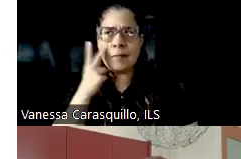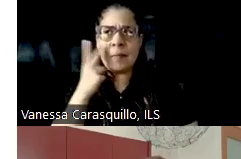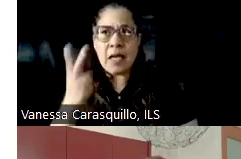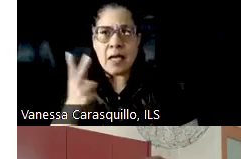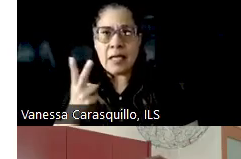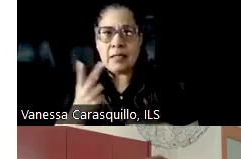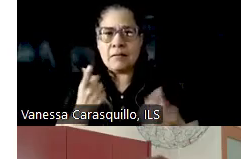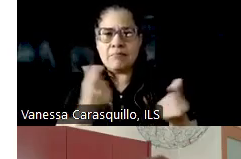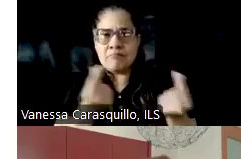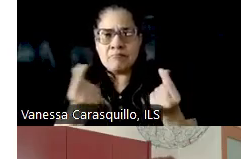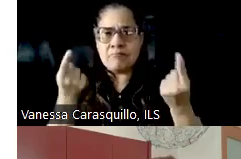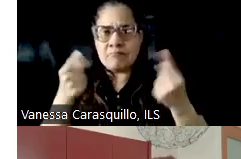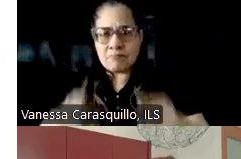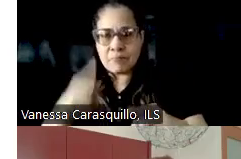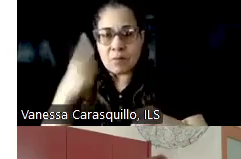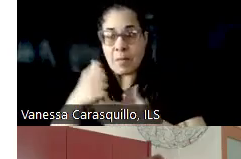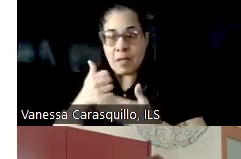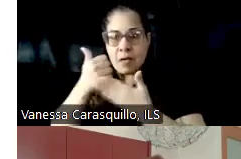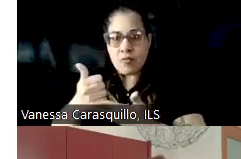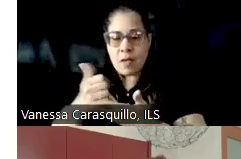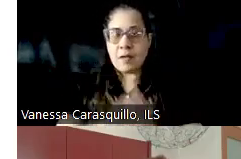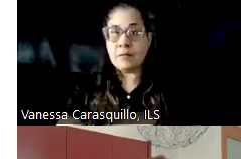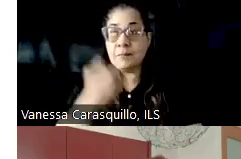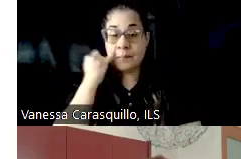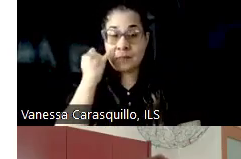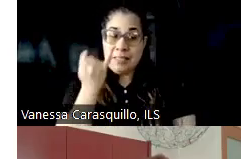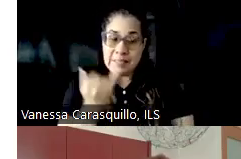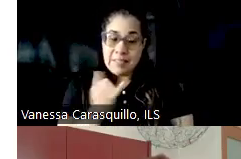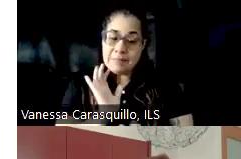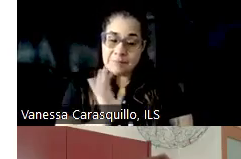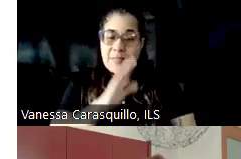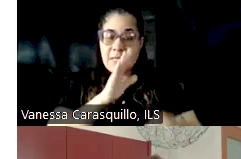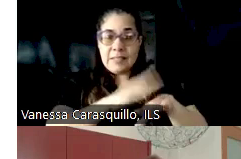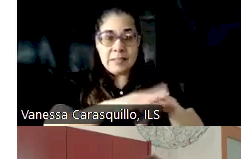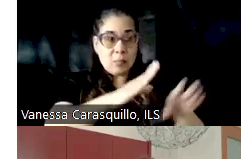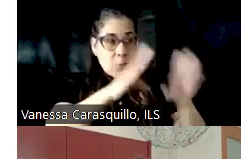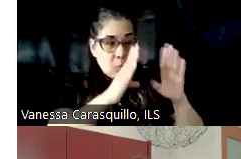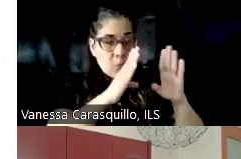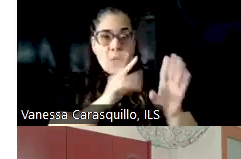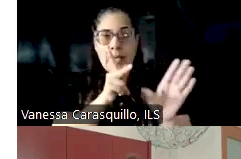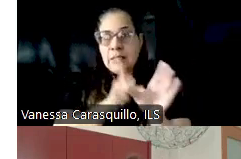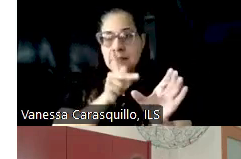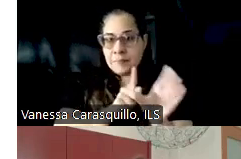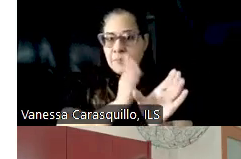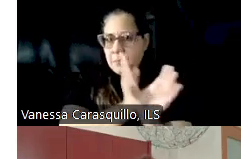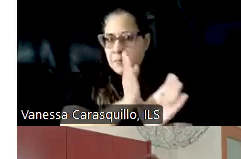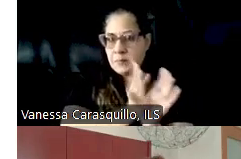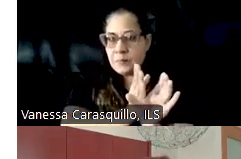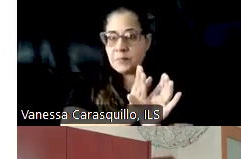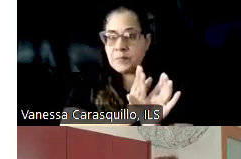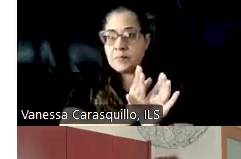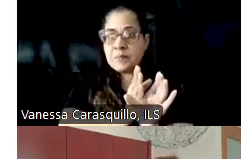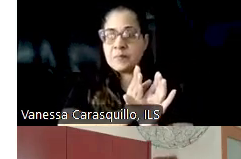al niño. Si esto fuera llamar la atención, o como podemos decir en psiquiatría y en psicología, que hay una